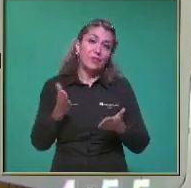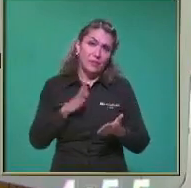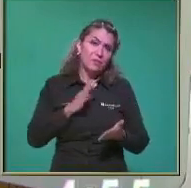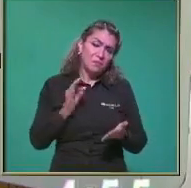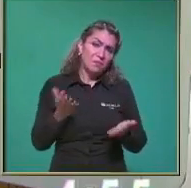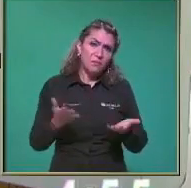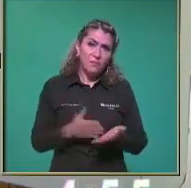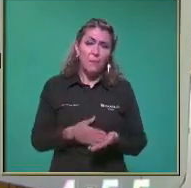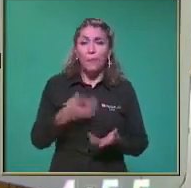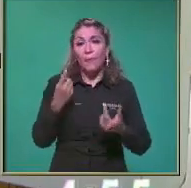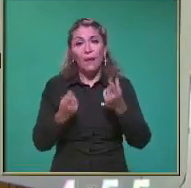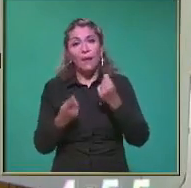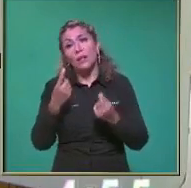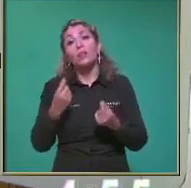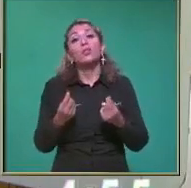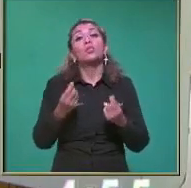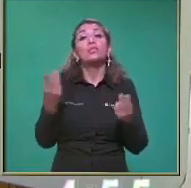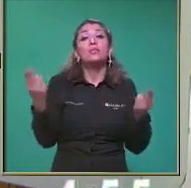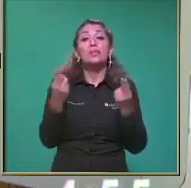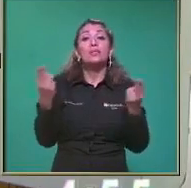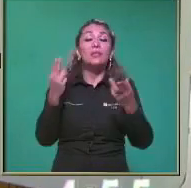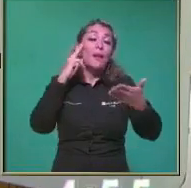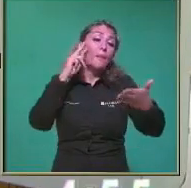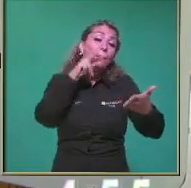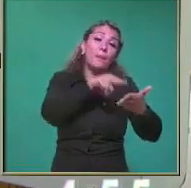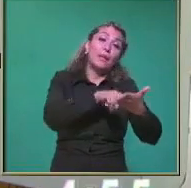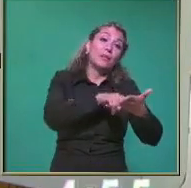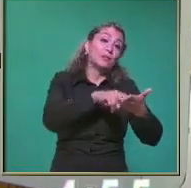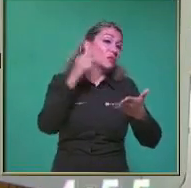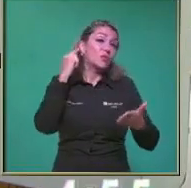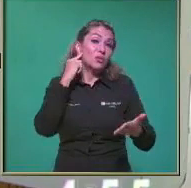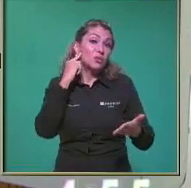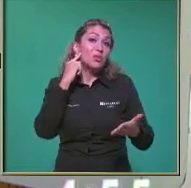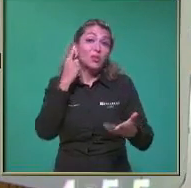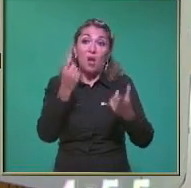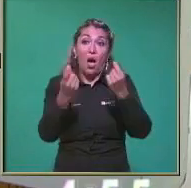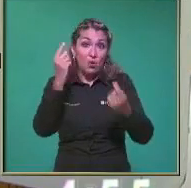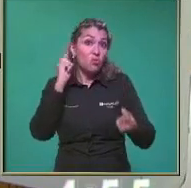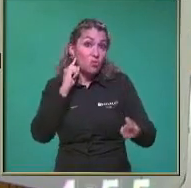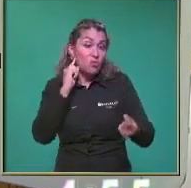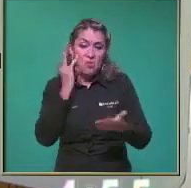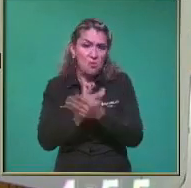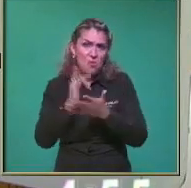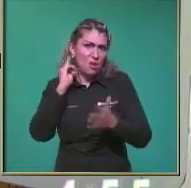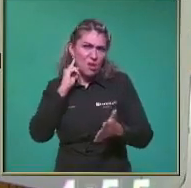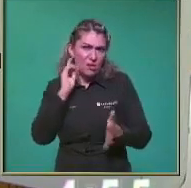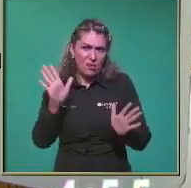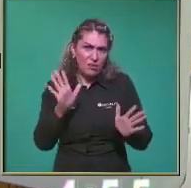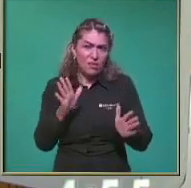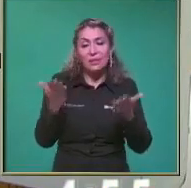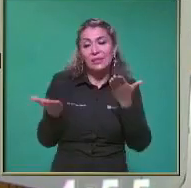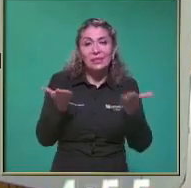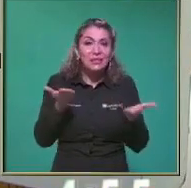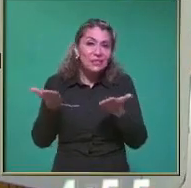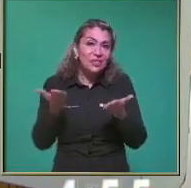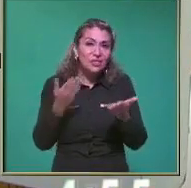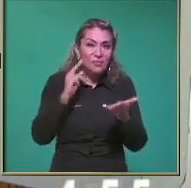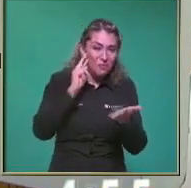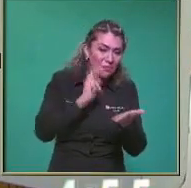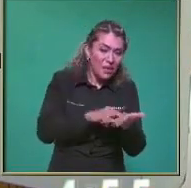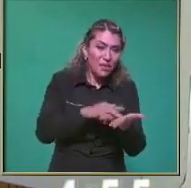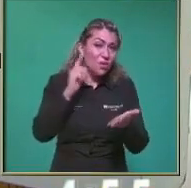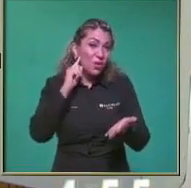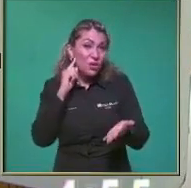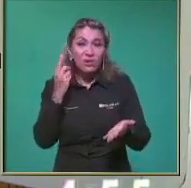hacer. Pero hay unos chicos que necesitan que con oírlo ya lo pueden resolver y hay otros chicos que necesitan verlo para